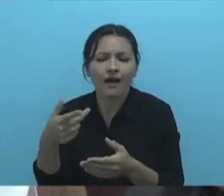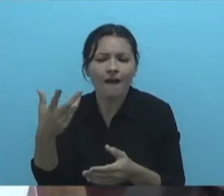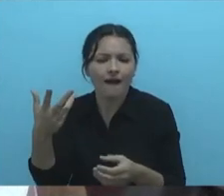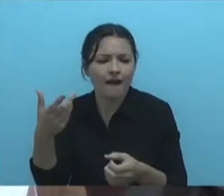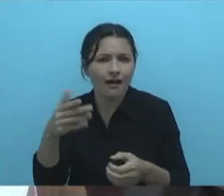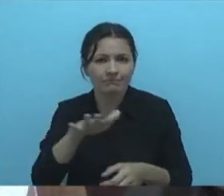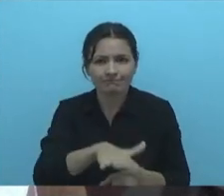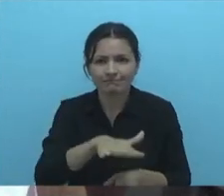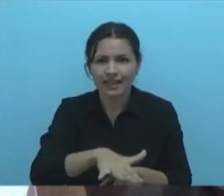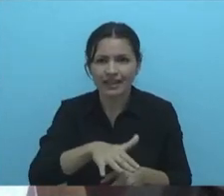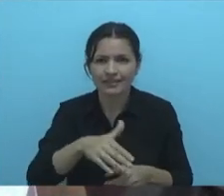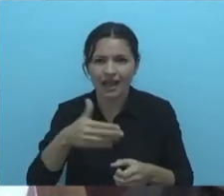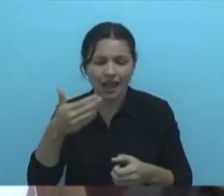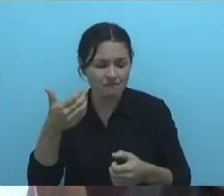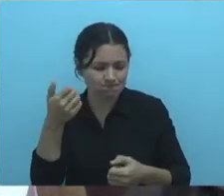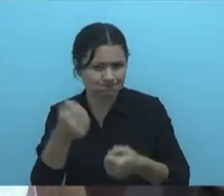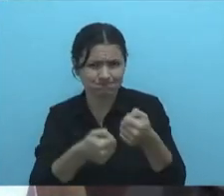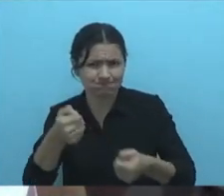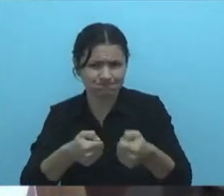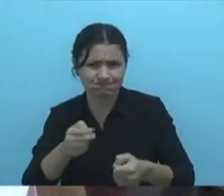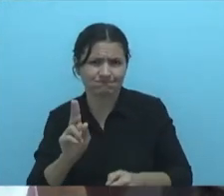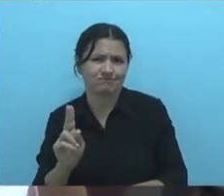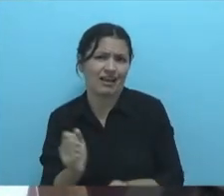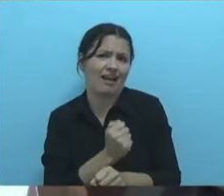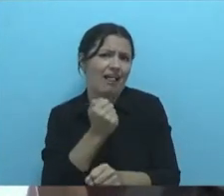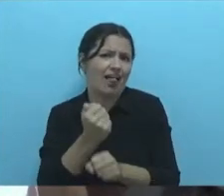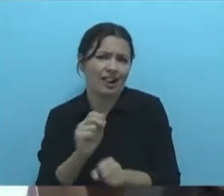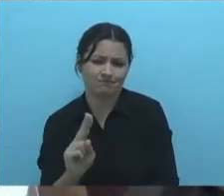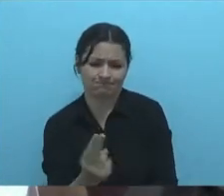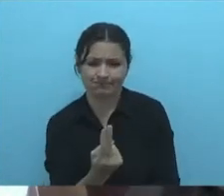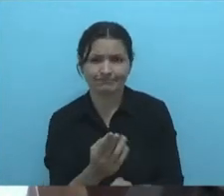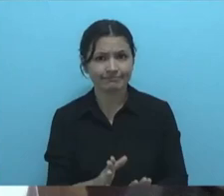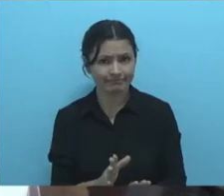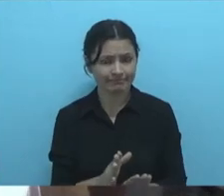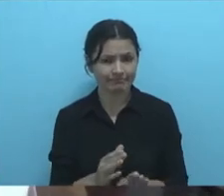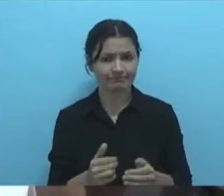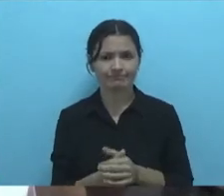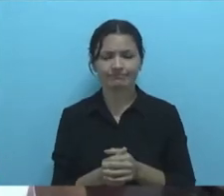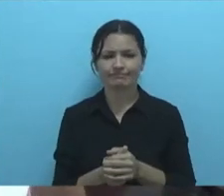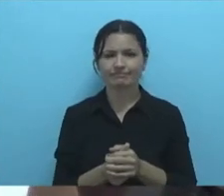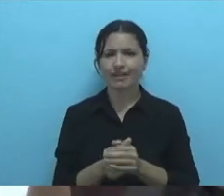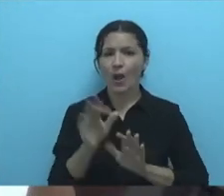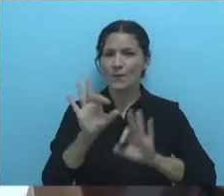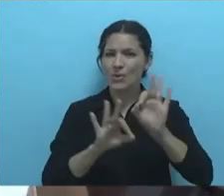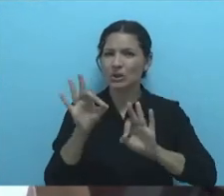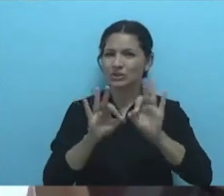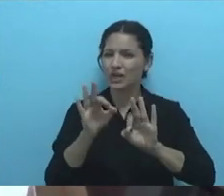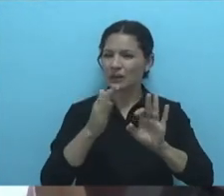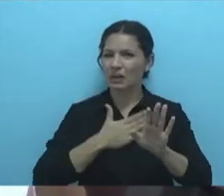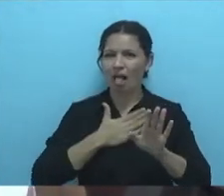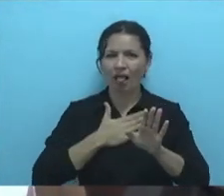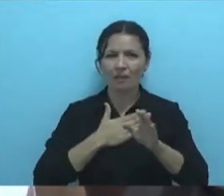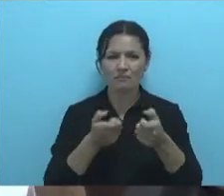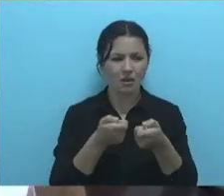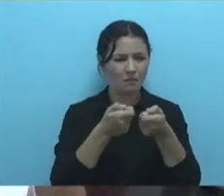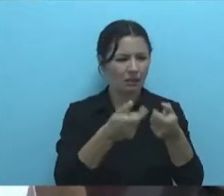bastante que duerme obviamente la comisión como todos mis proyectos señor presidente que parece que que toman rivotril cuando van